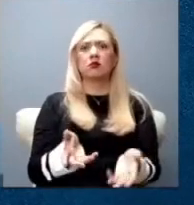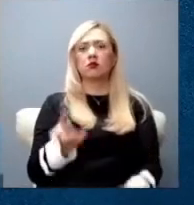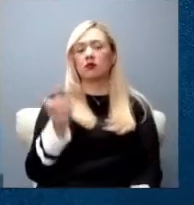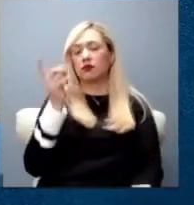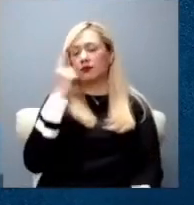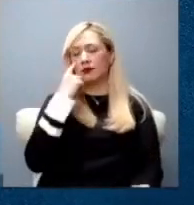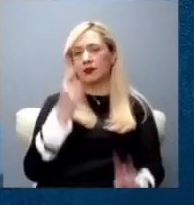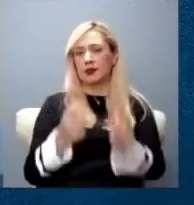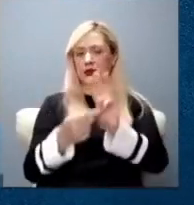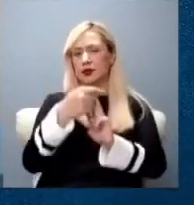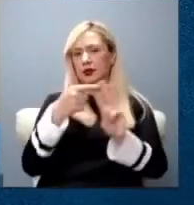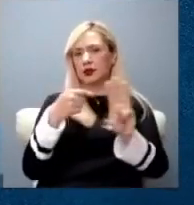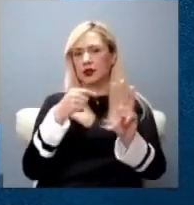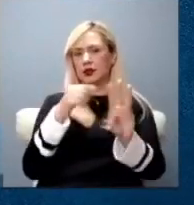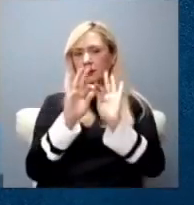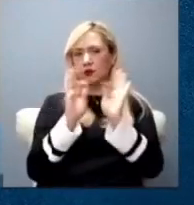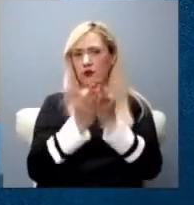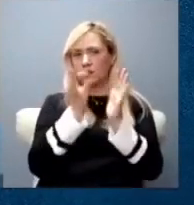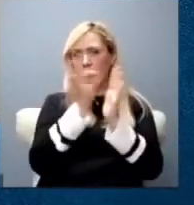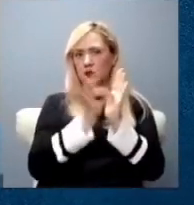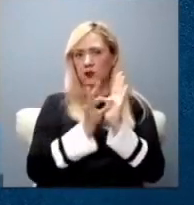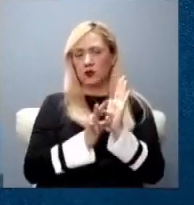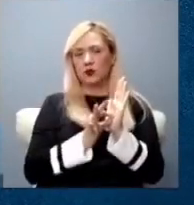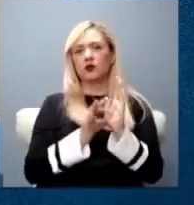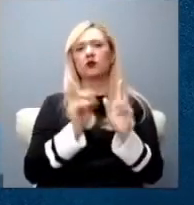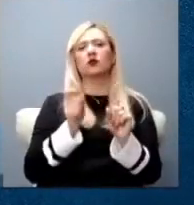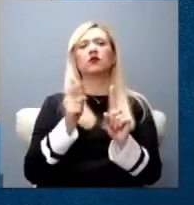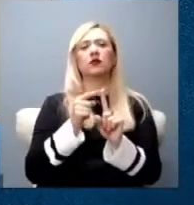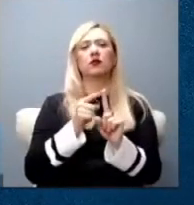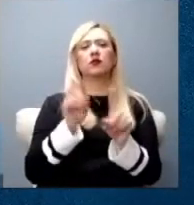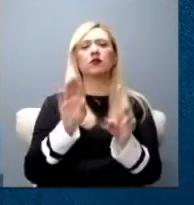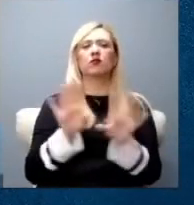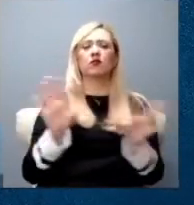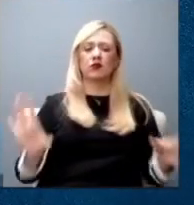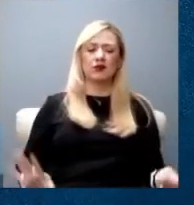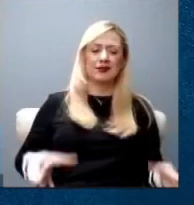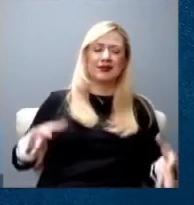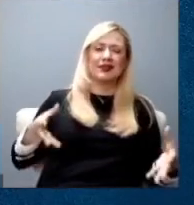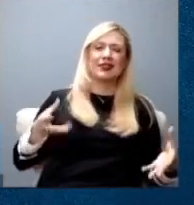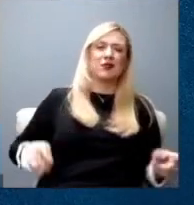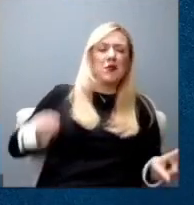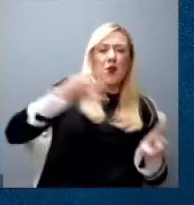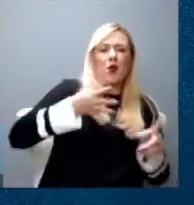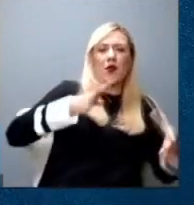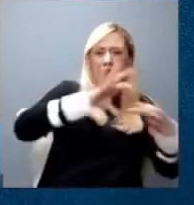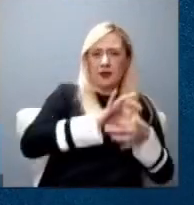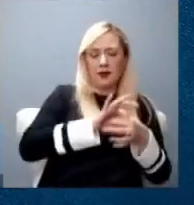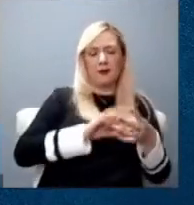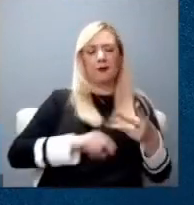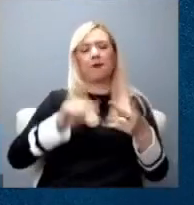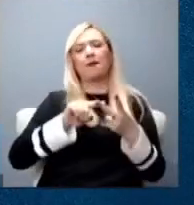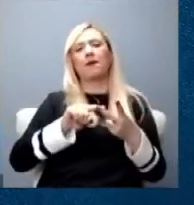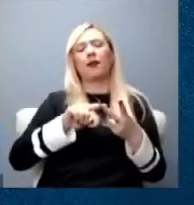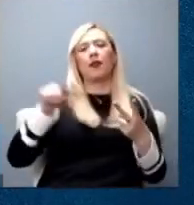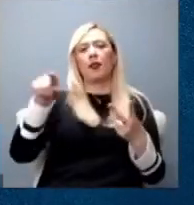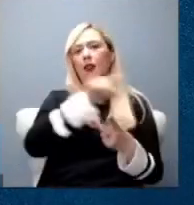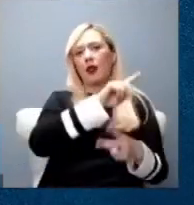tres elementos, y voy a terminar: el principio de complementariedad, la presunción de que la jurisdicción nacional va a